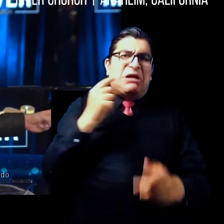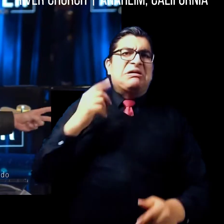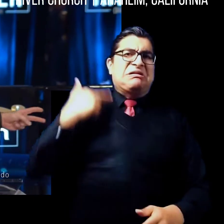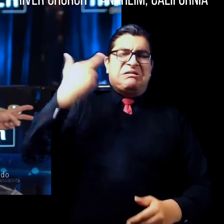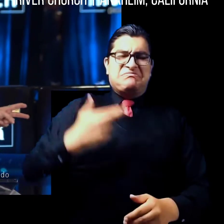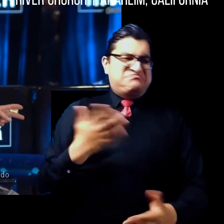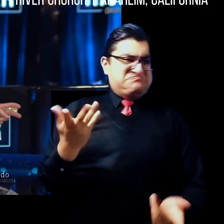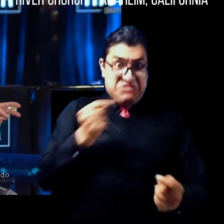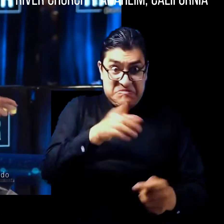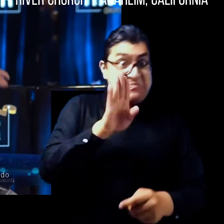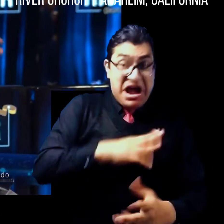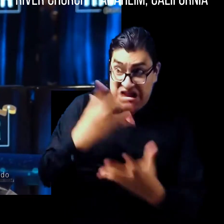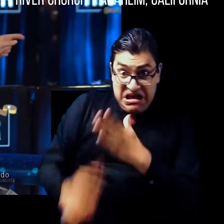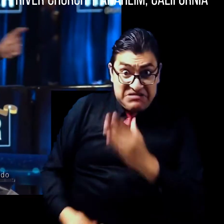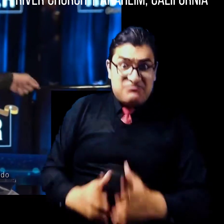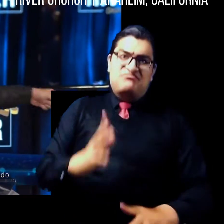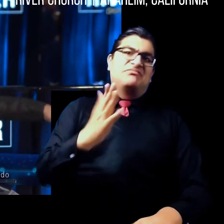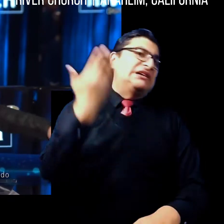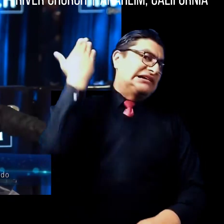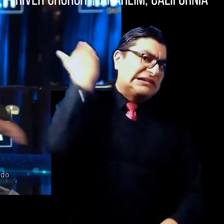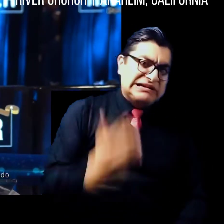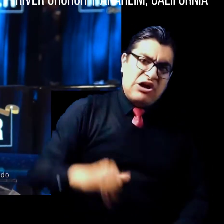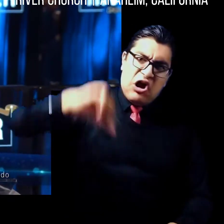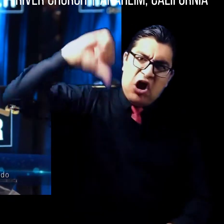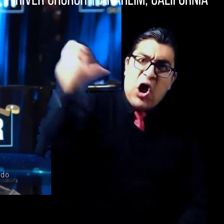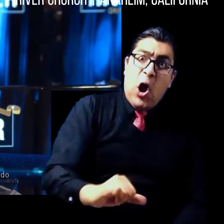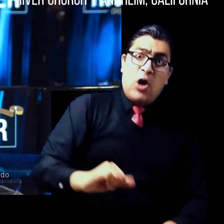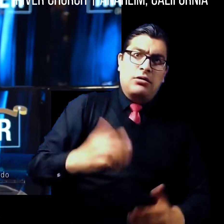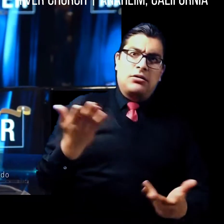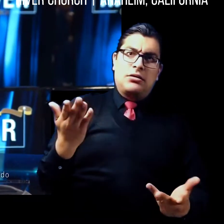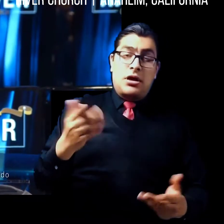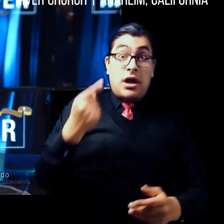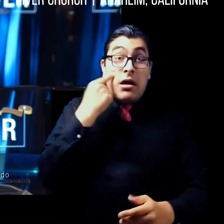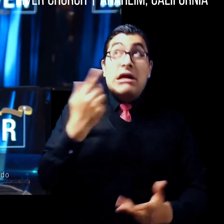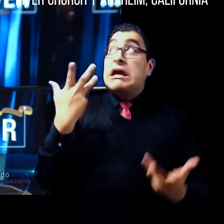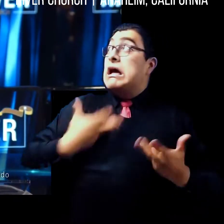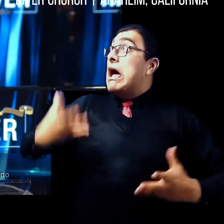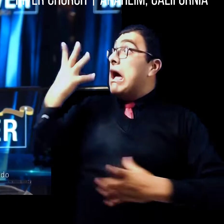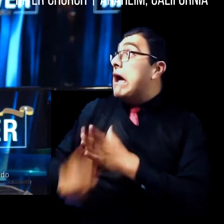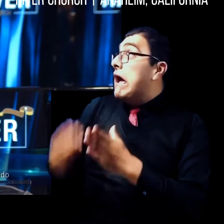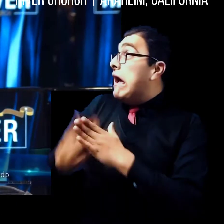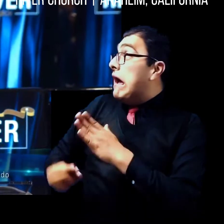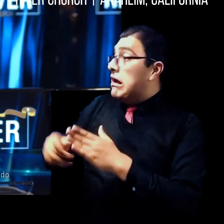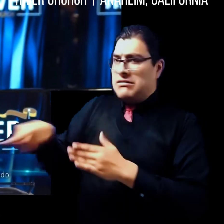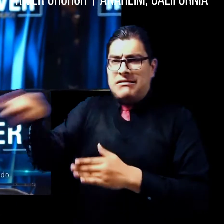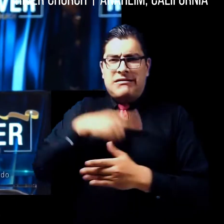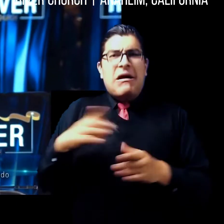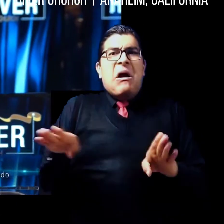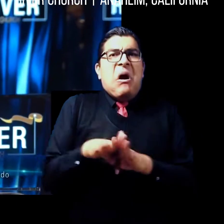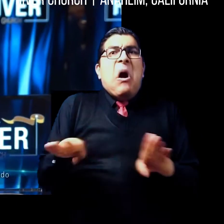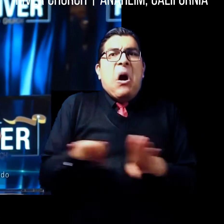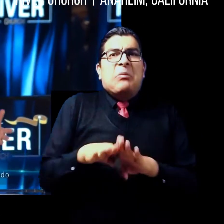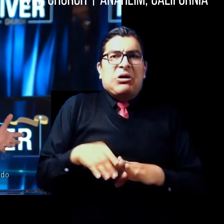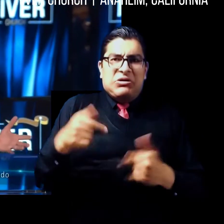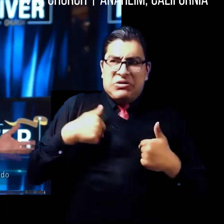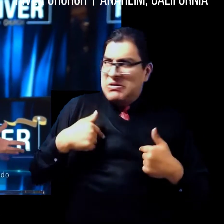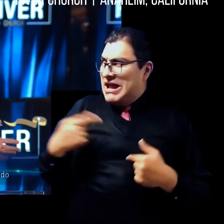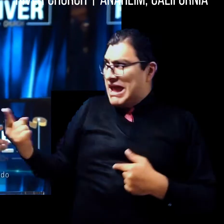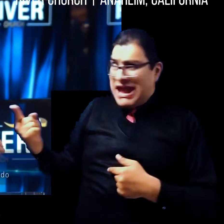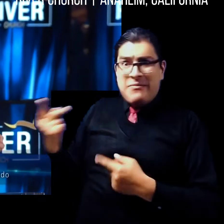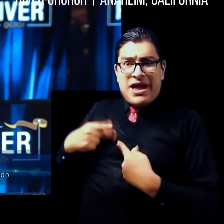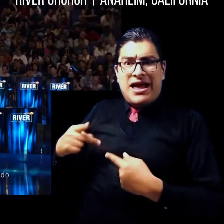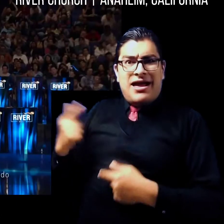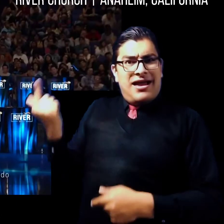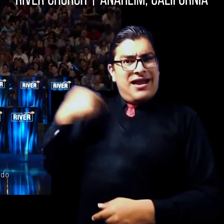ni a César, que van a pedir mi cabeza de inmediato apenas diga que se escaparon los presos. ¿Cómo puede ser que yo a estos tipos